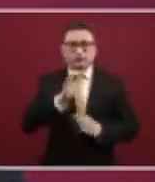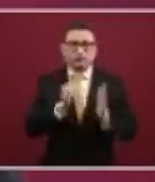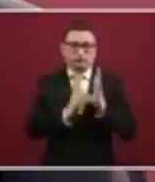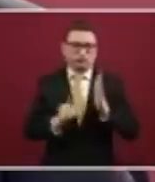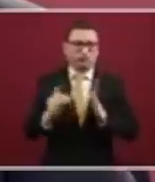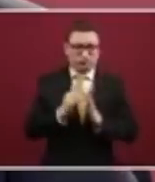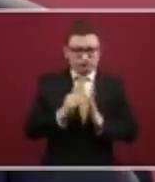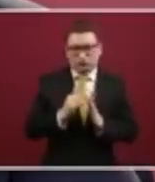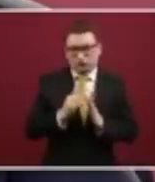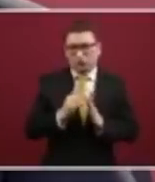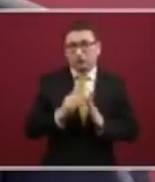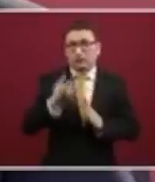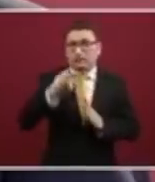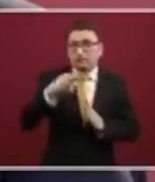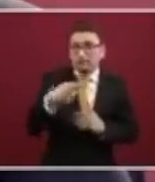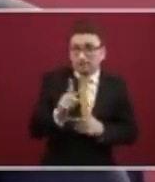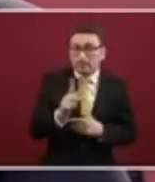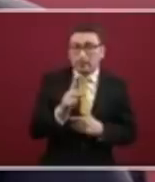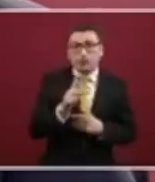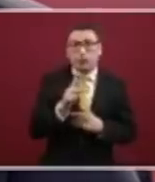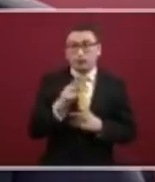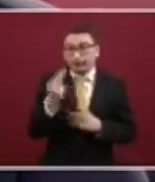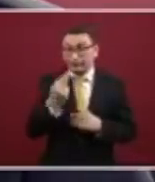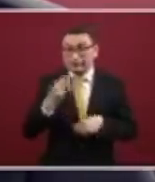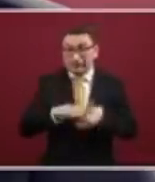todo lo que se requiera.